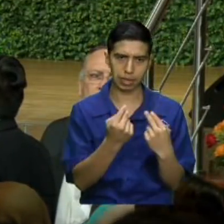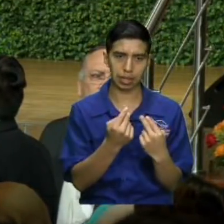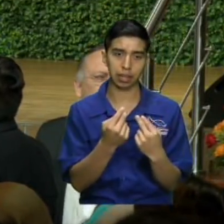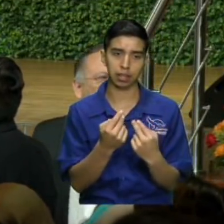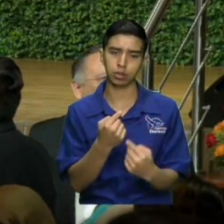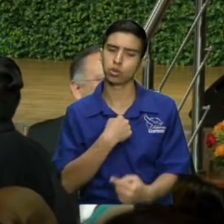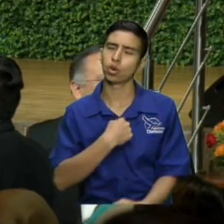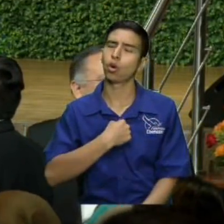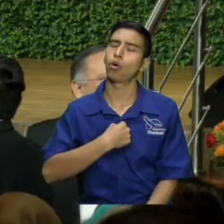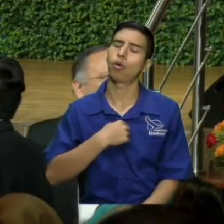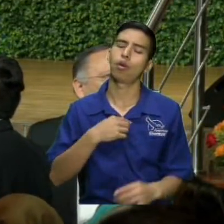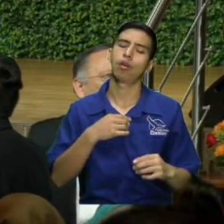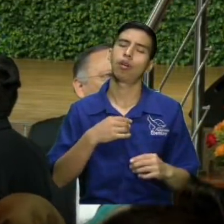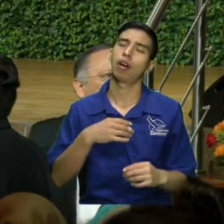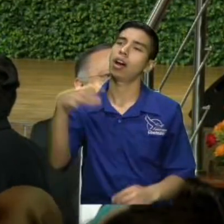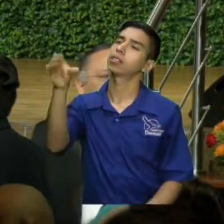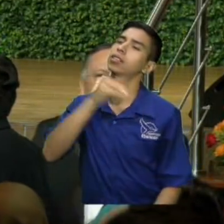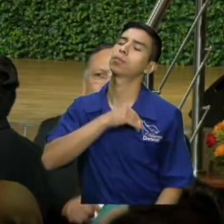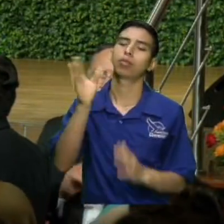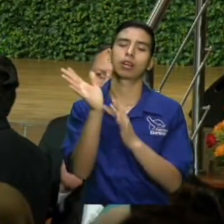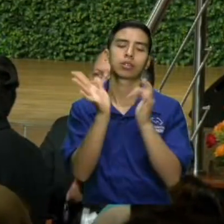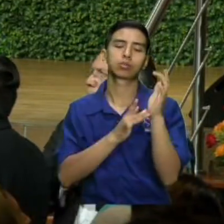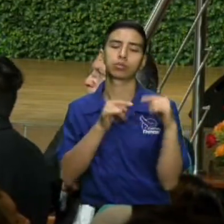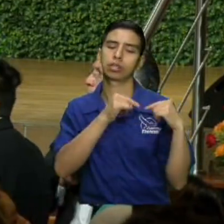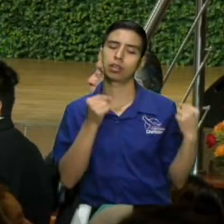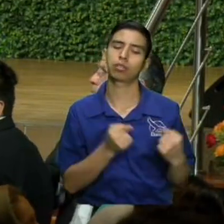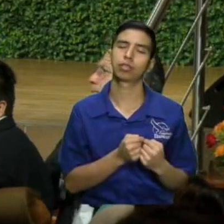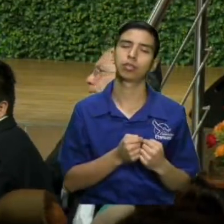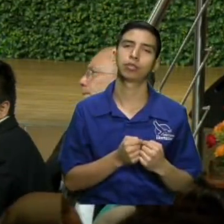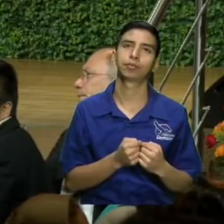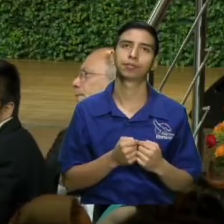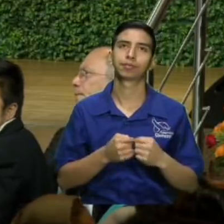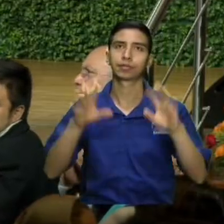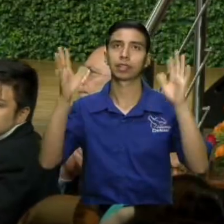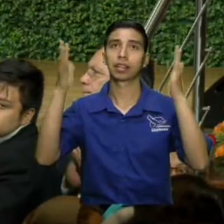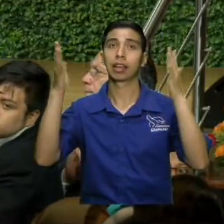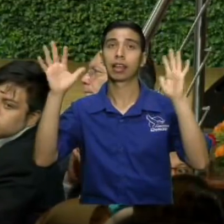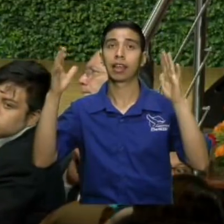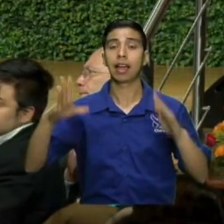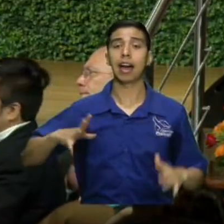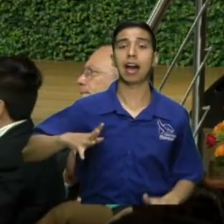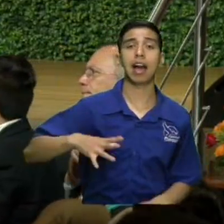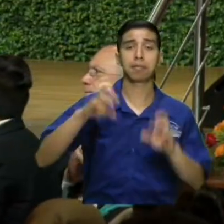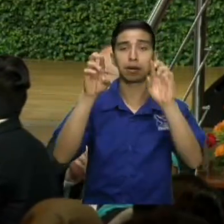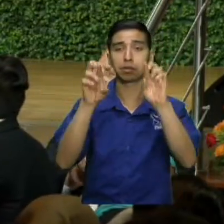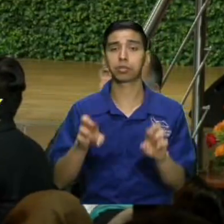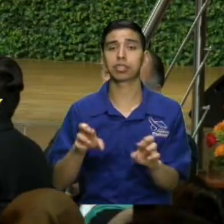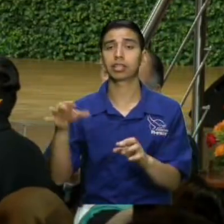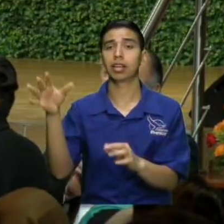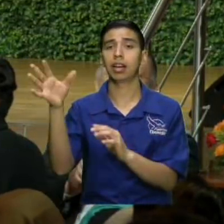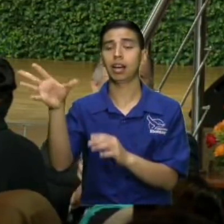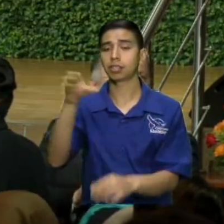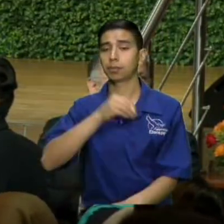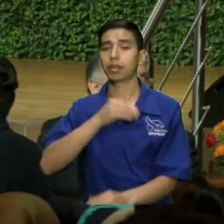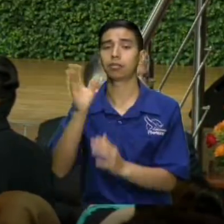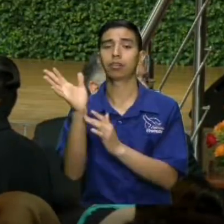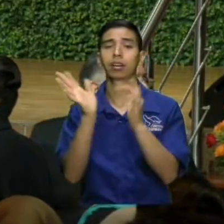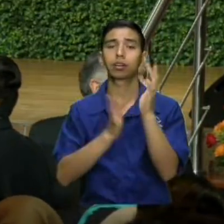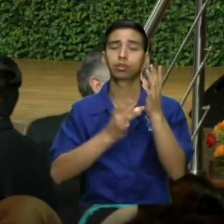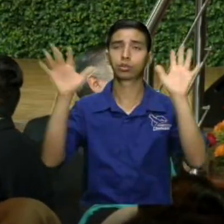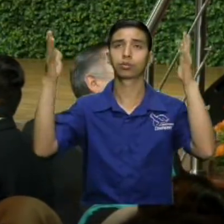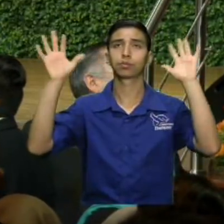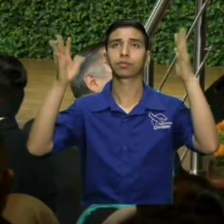ninguna religión, lo abre a Jesucristo. Jesús,